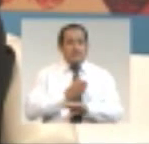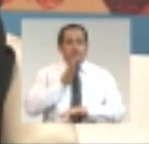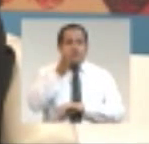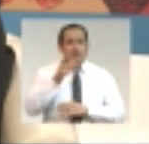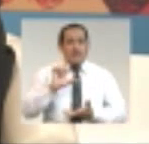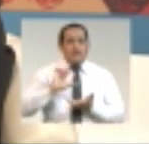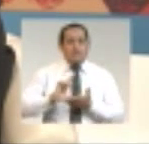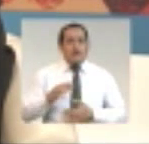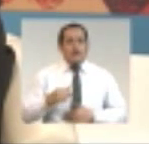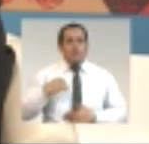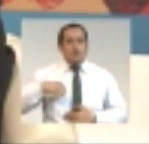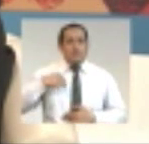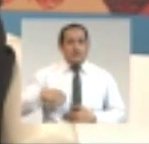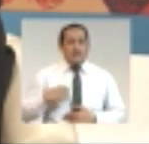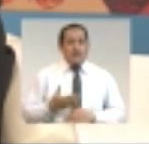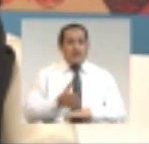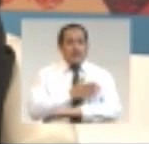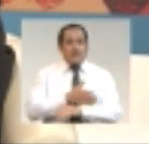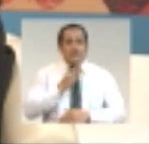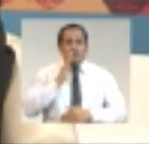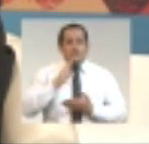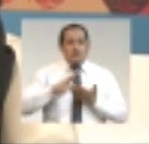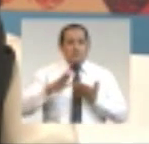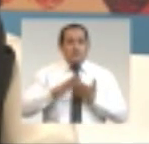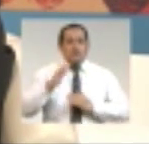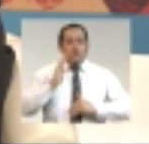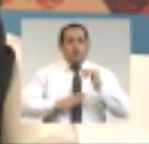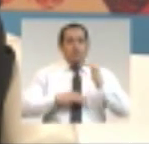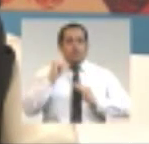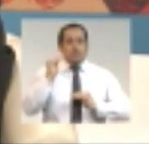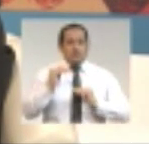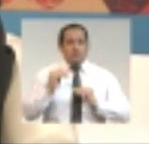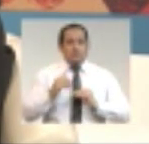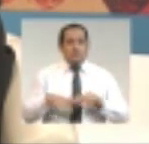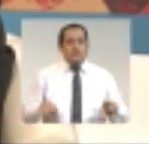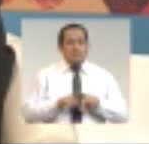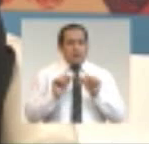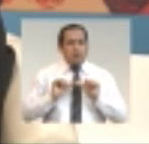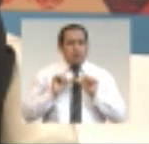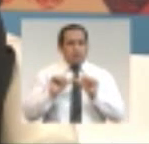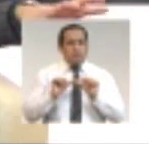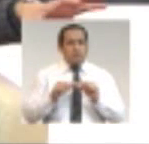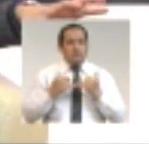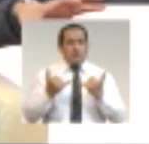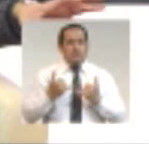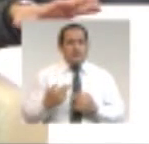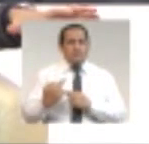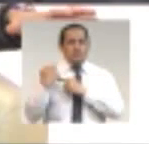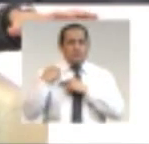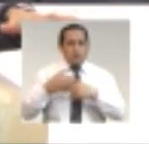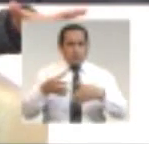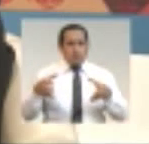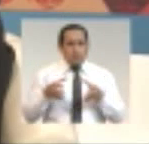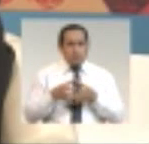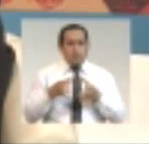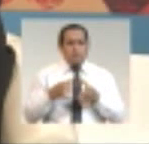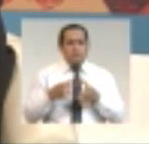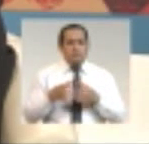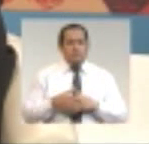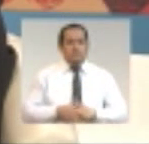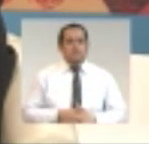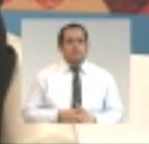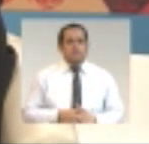a Lima y la Municipalidad Provincial de Lima, años atrás, le entregó la licencia de construcción. Siendo competencia distrital. Claro.